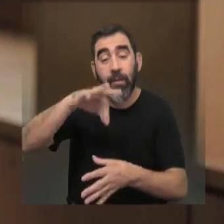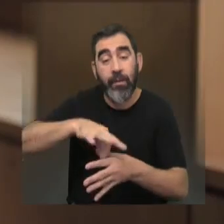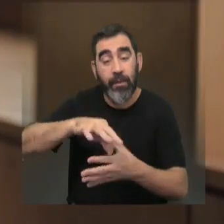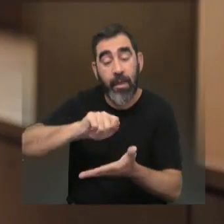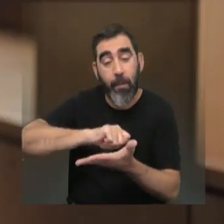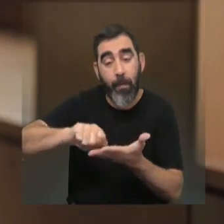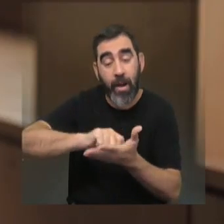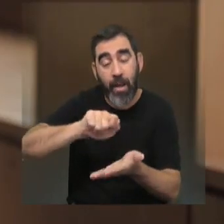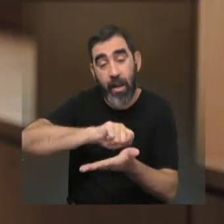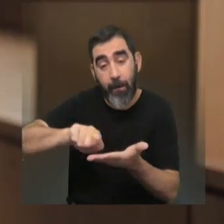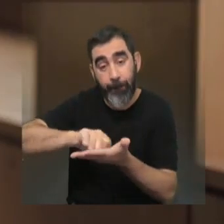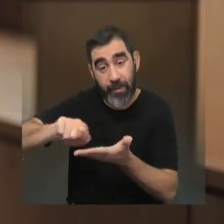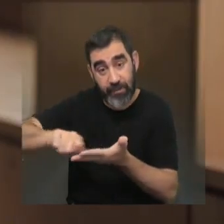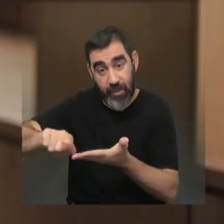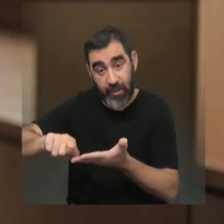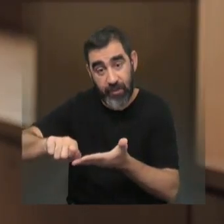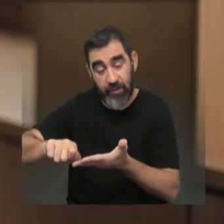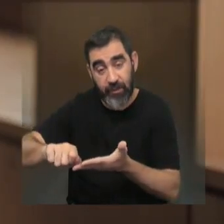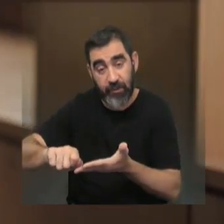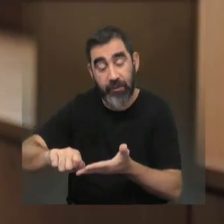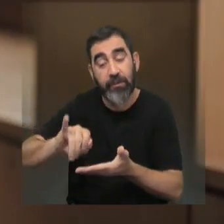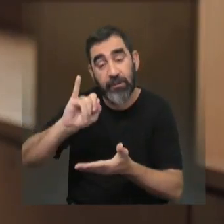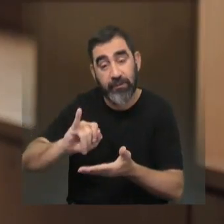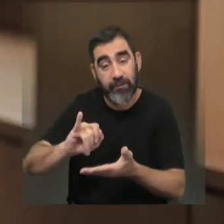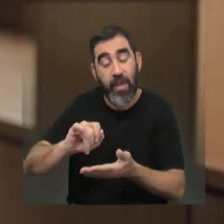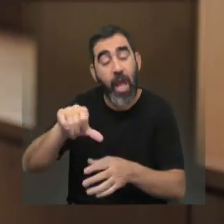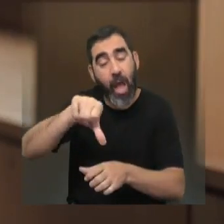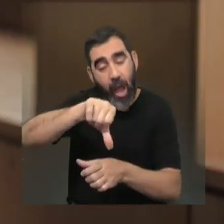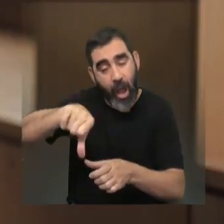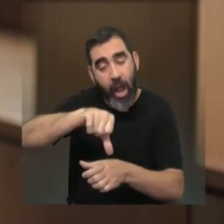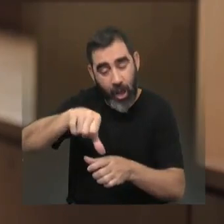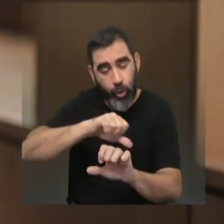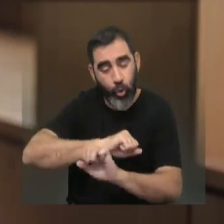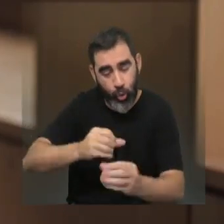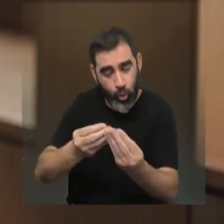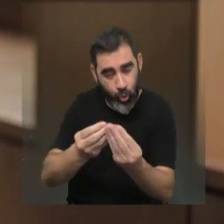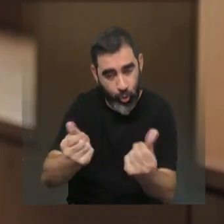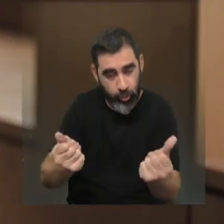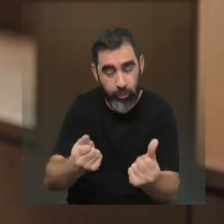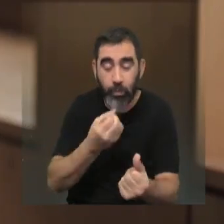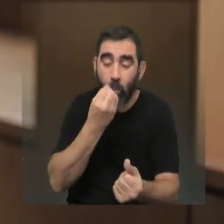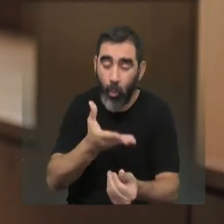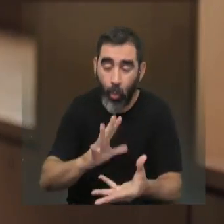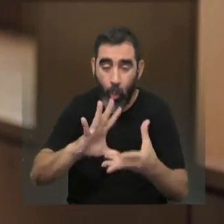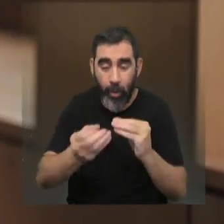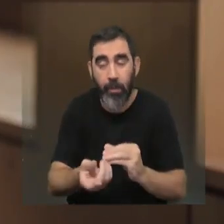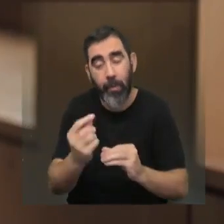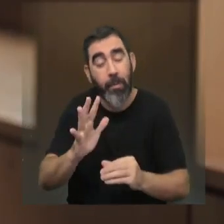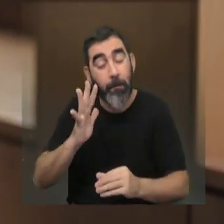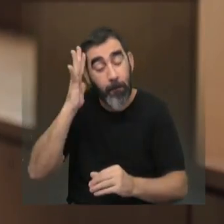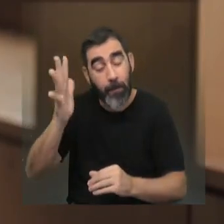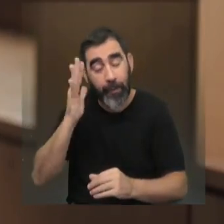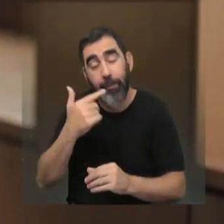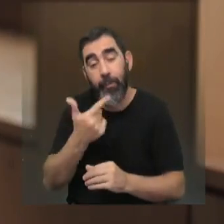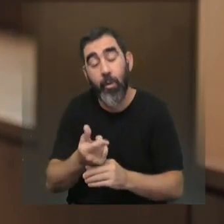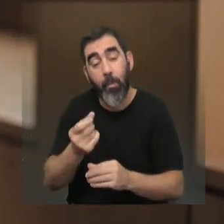o de bolígrafo, muchas veces son solubles en alcohol etílico y por lo tanto es un muy buen método. Pero imagínense ustedes, por